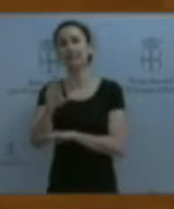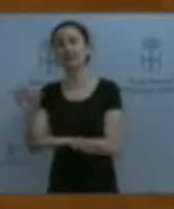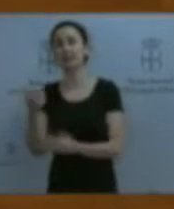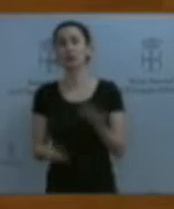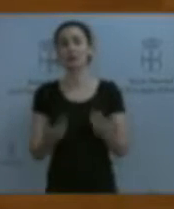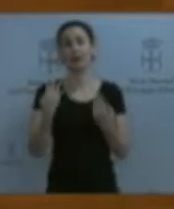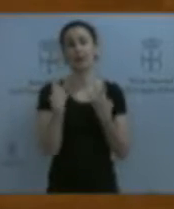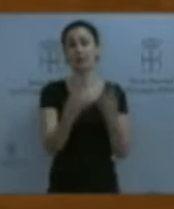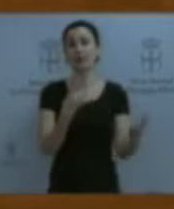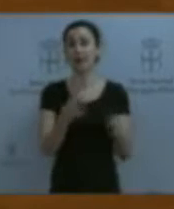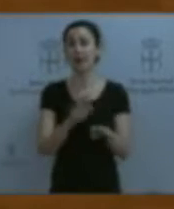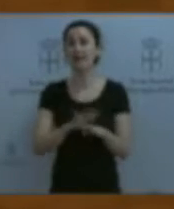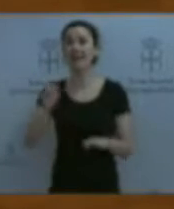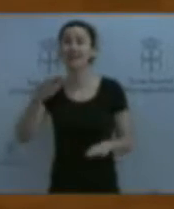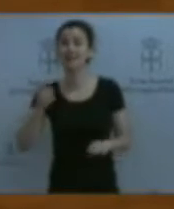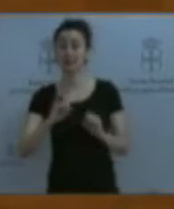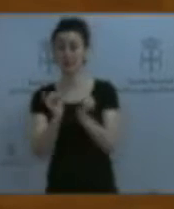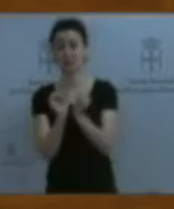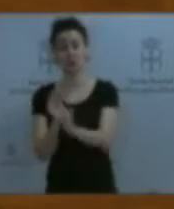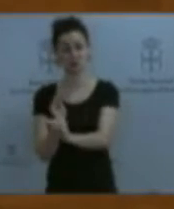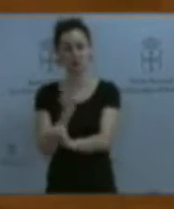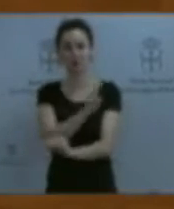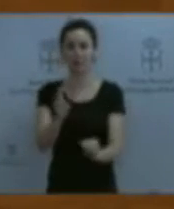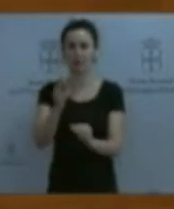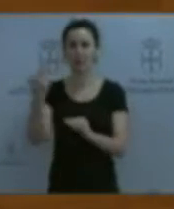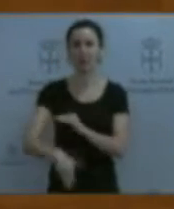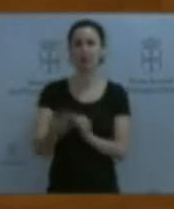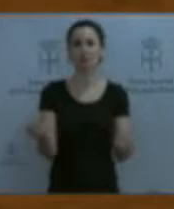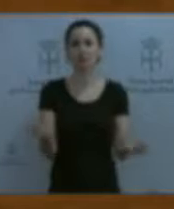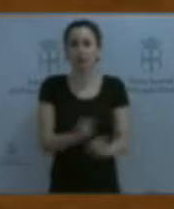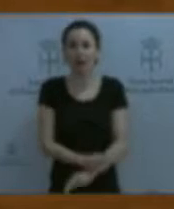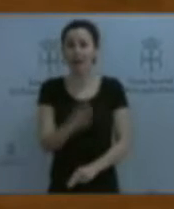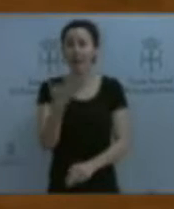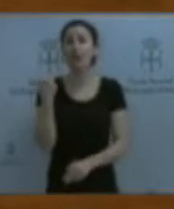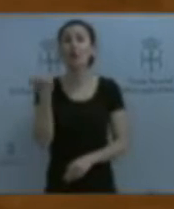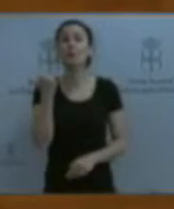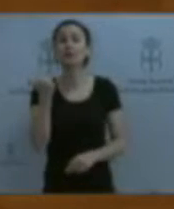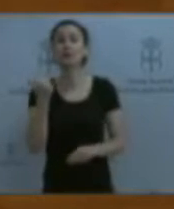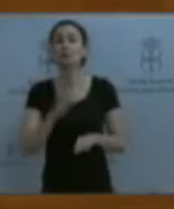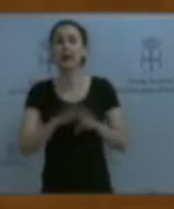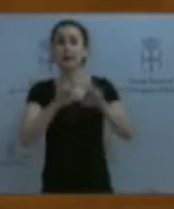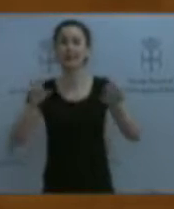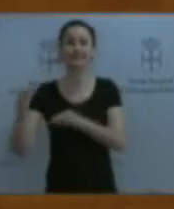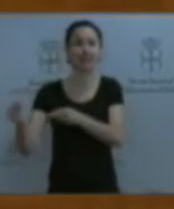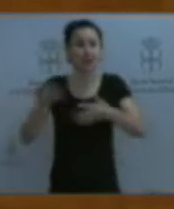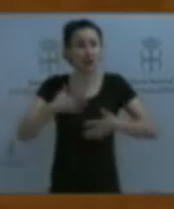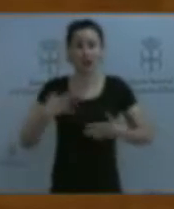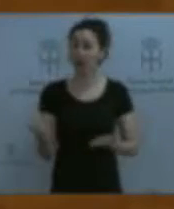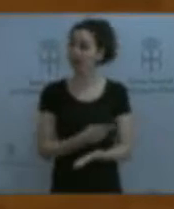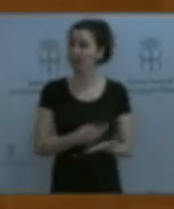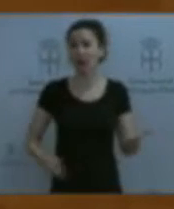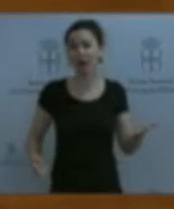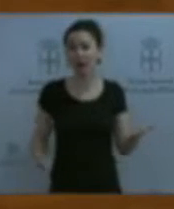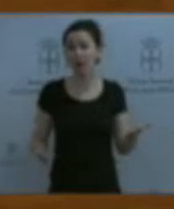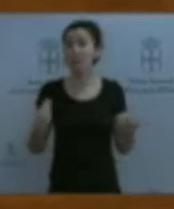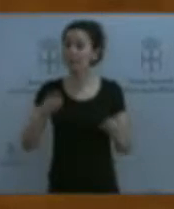que decir que para el Concejo de Ibias, el PP elimina el tope máximo de 5 millones en la transmisión de empresas. Esto fue lo que dijimos en la